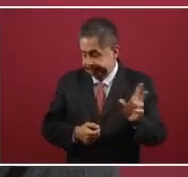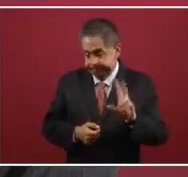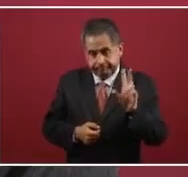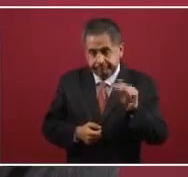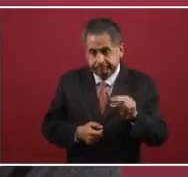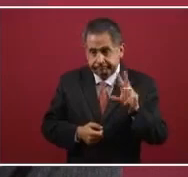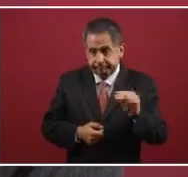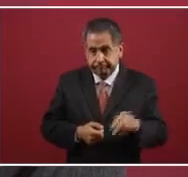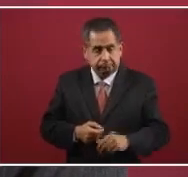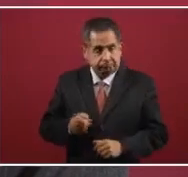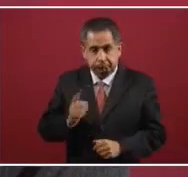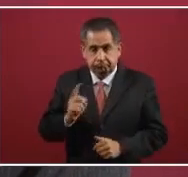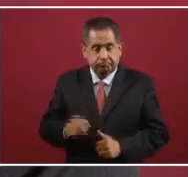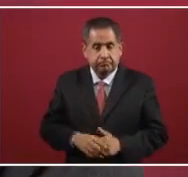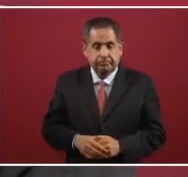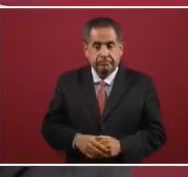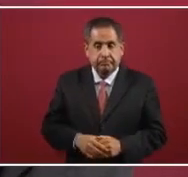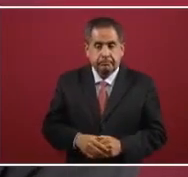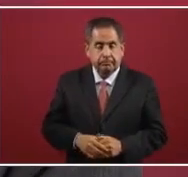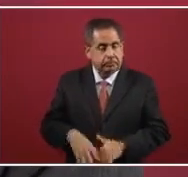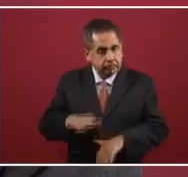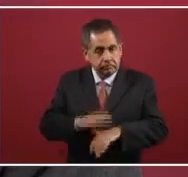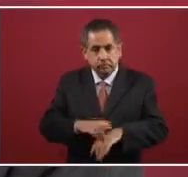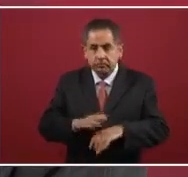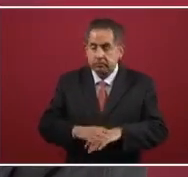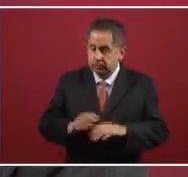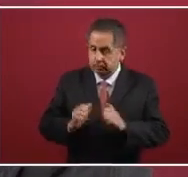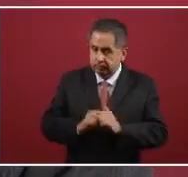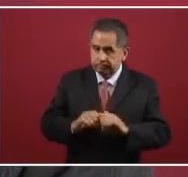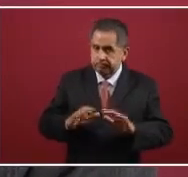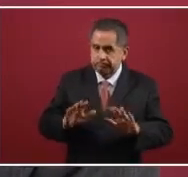no, vamos a atender las causas